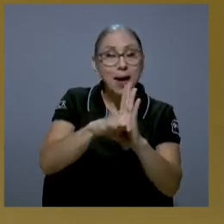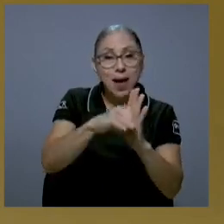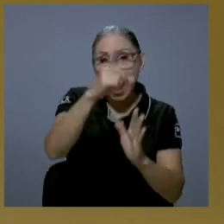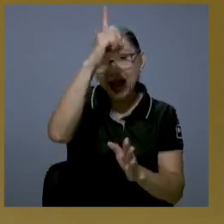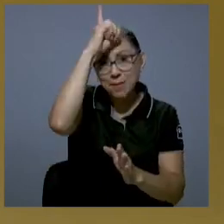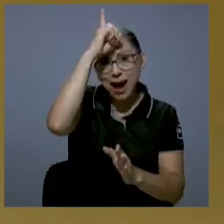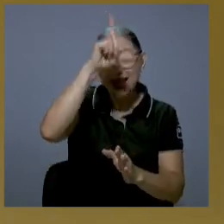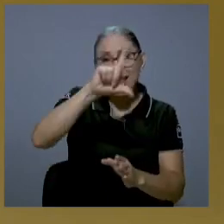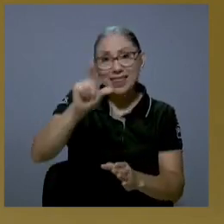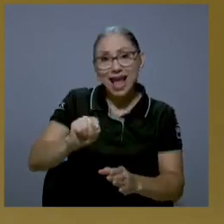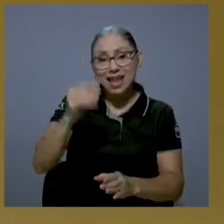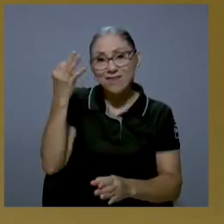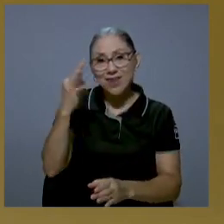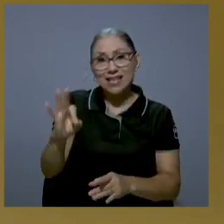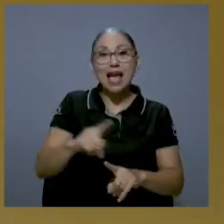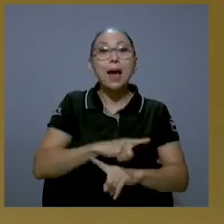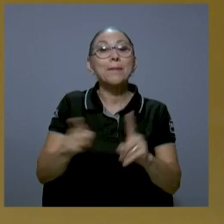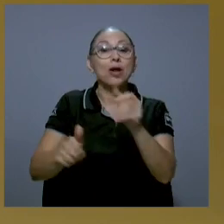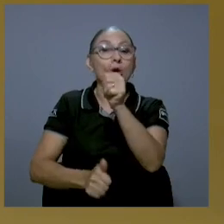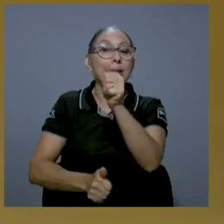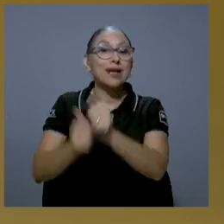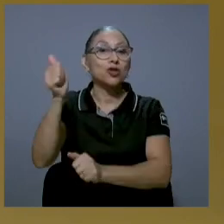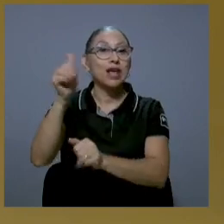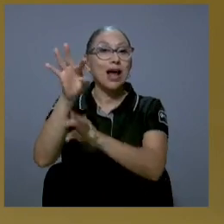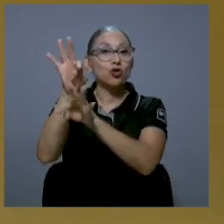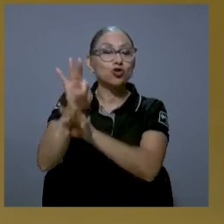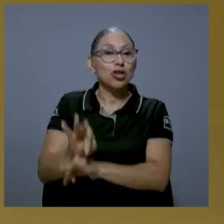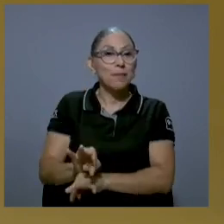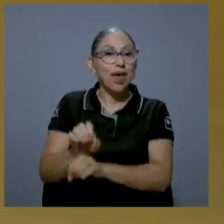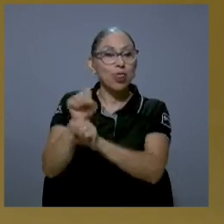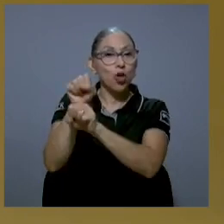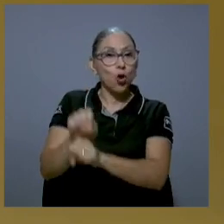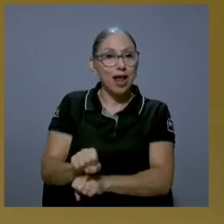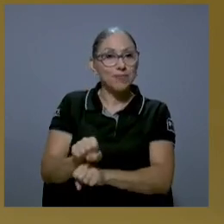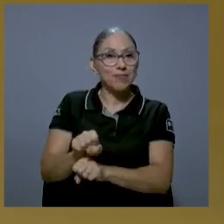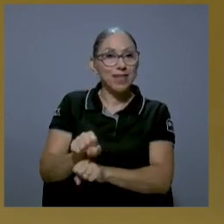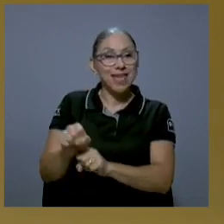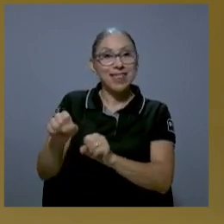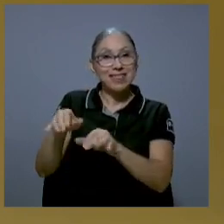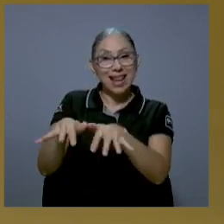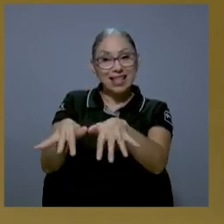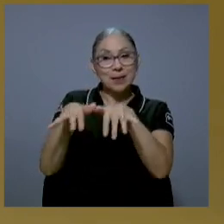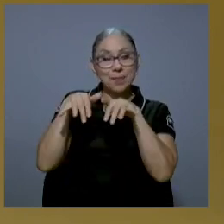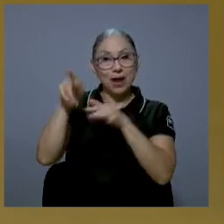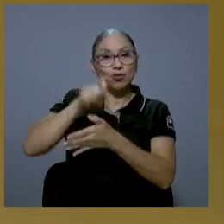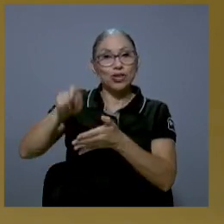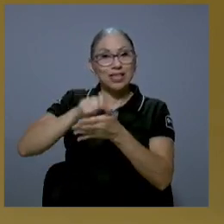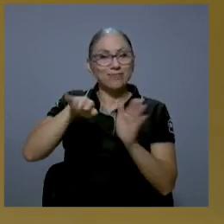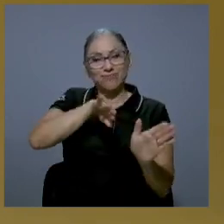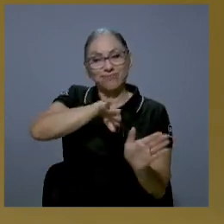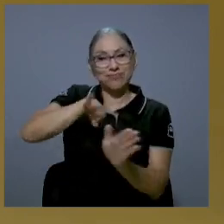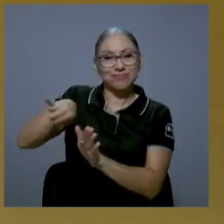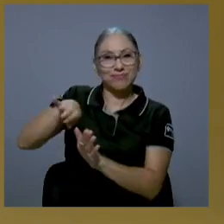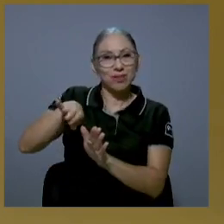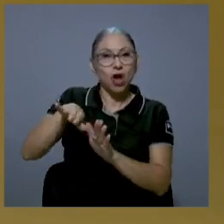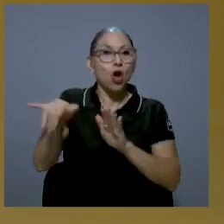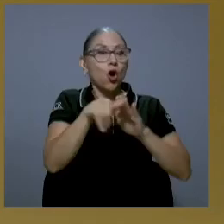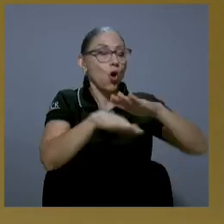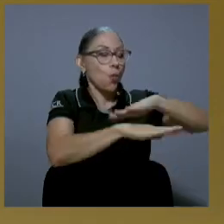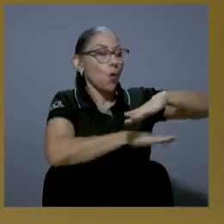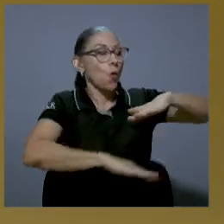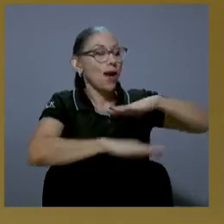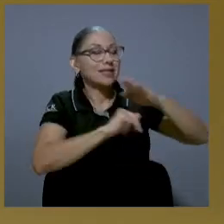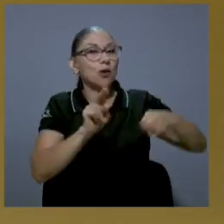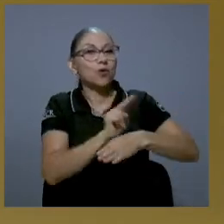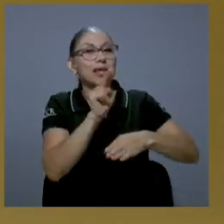la mayoría conservadora de la constituyente desechó ese proyecto como base de reforma y tomó como base la derogada del